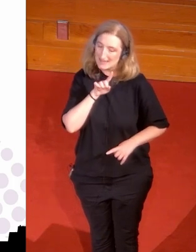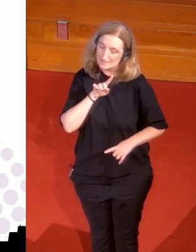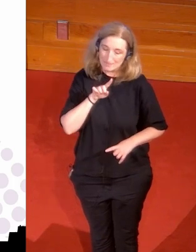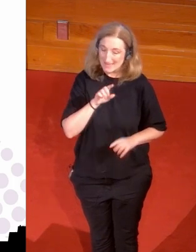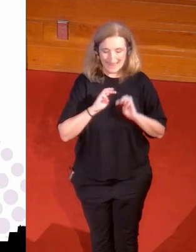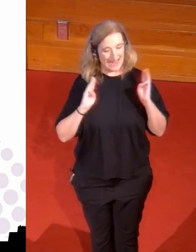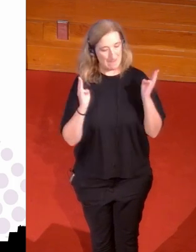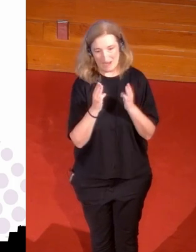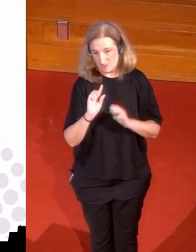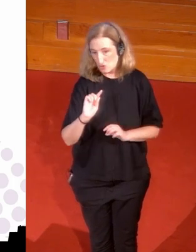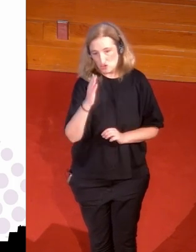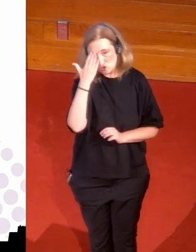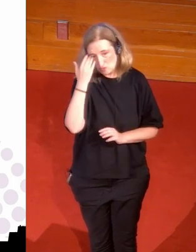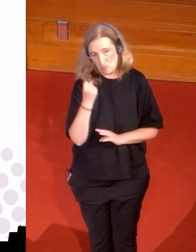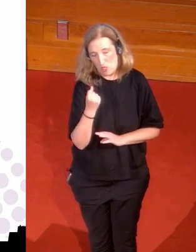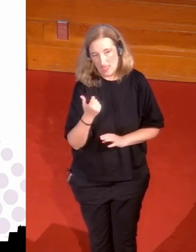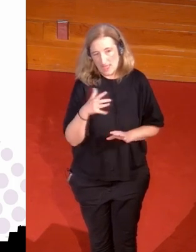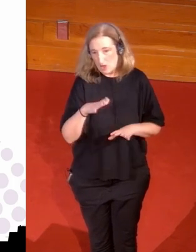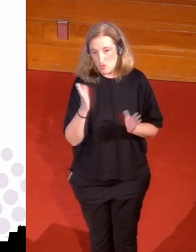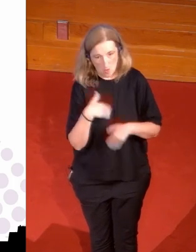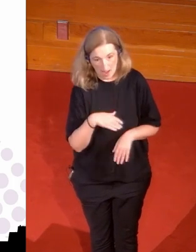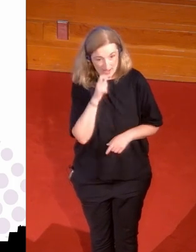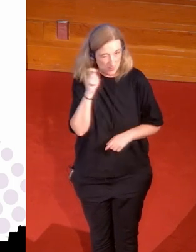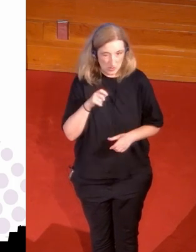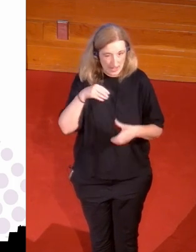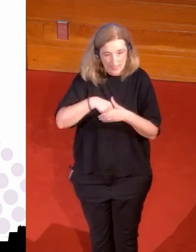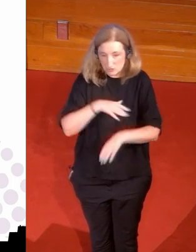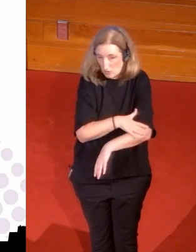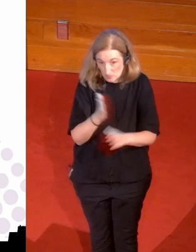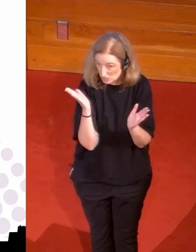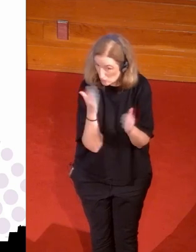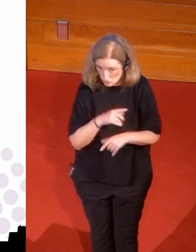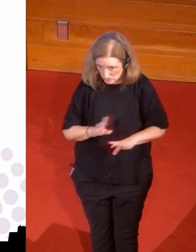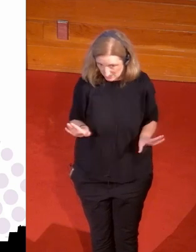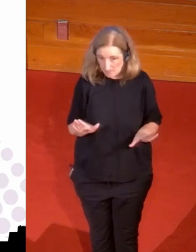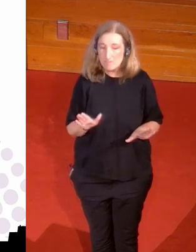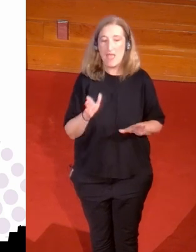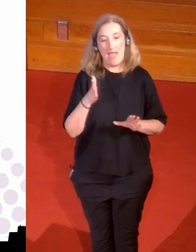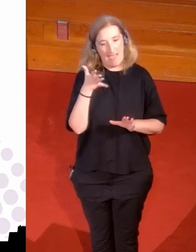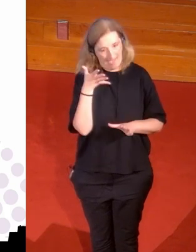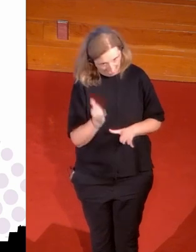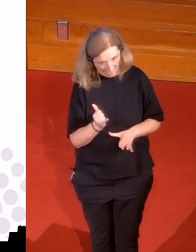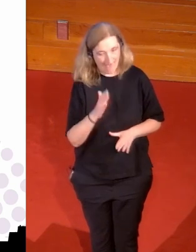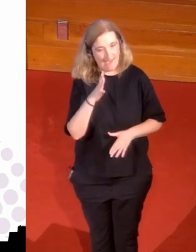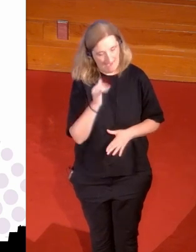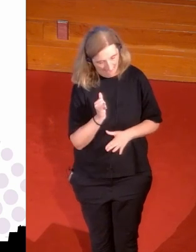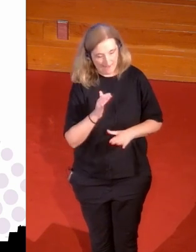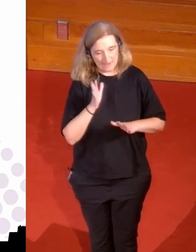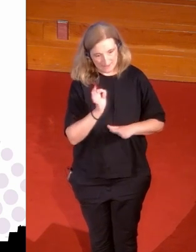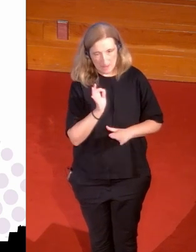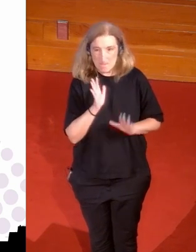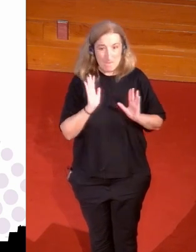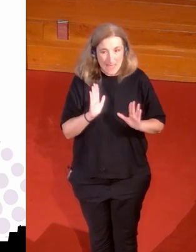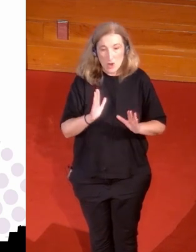en el parlamento ni en el gobierno de Ucrania Es cierto que hay esas veleidades pero no son